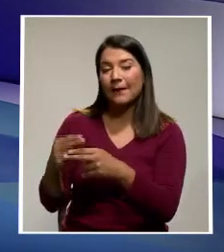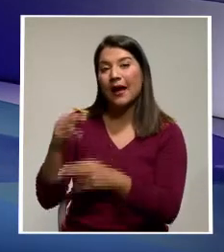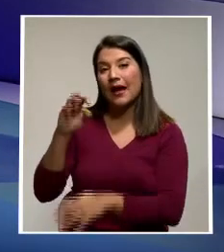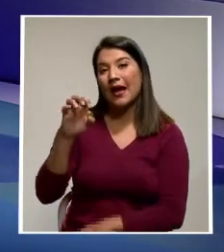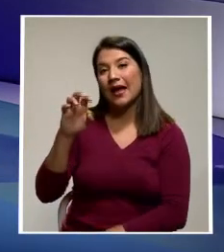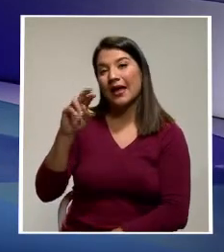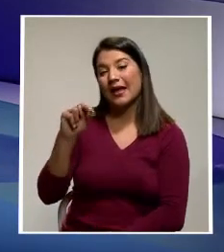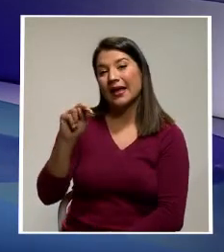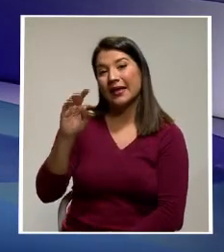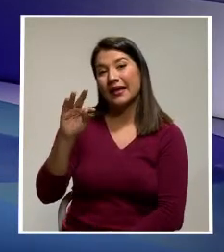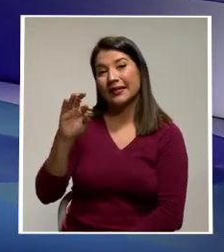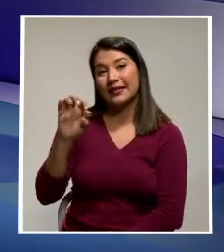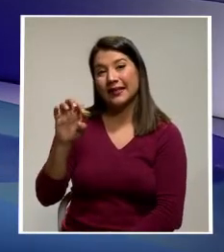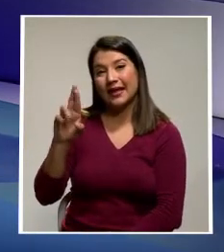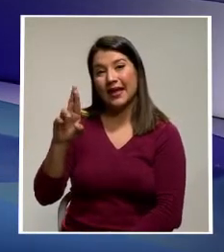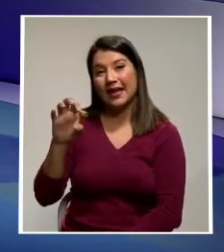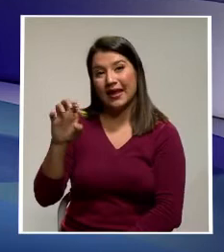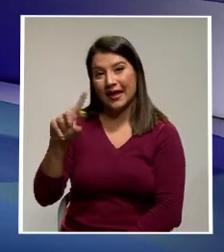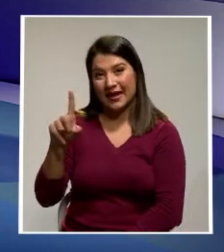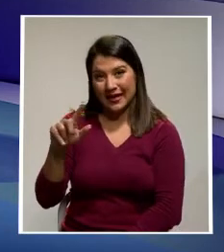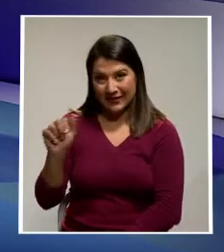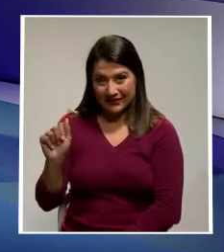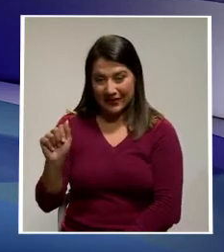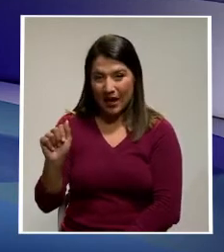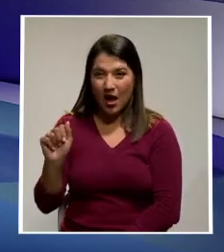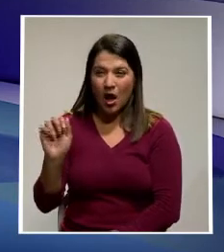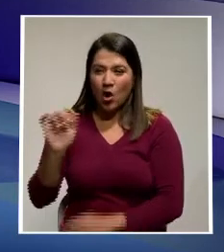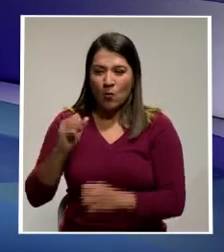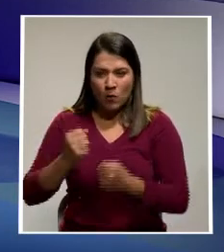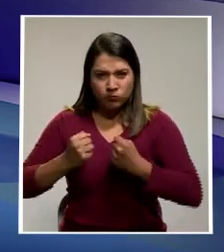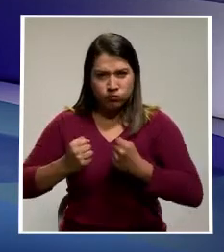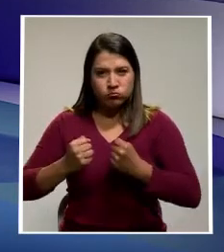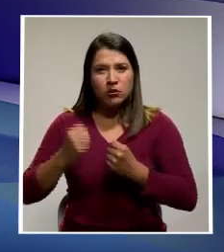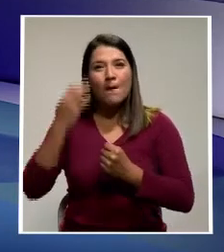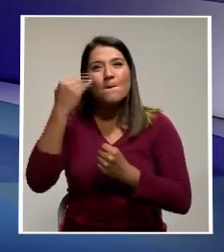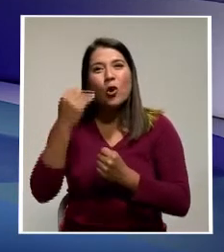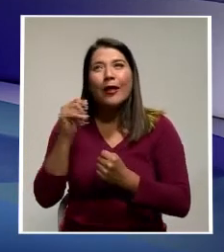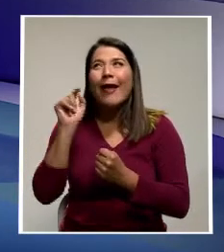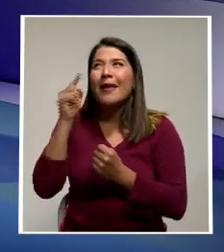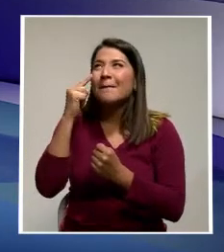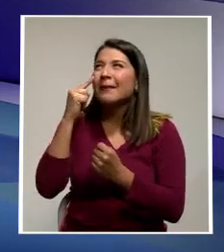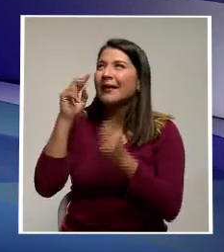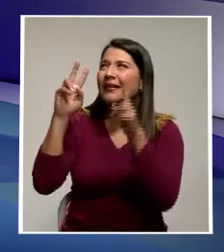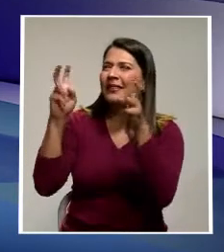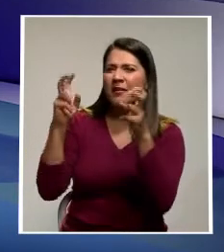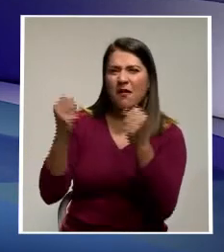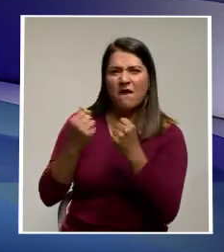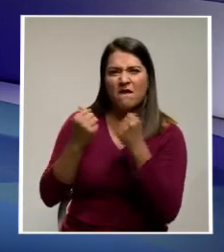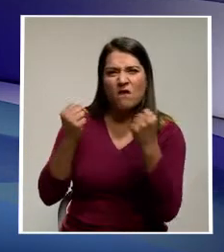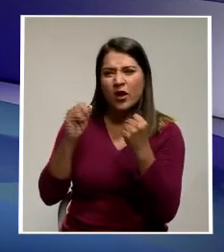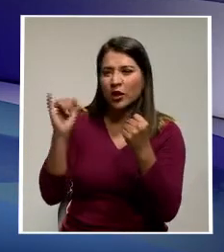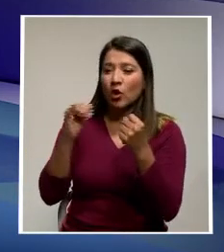es donde hay temas fuertes como la pérdida, la enfermedad, la vejez, la maternidad, pero no